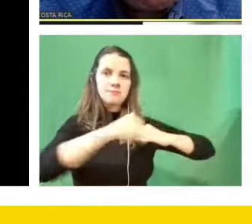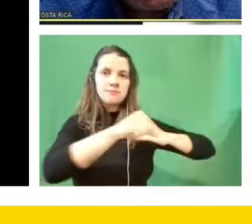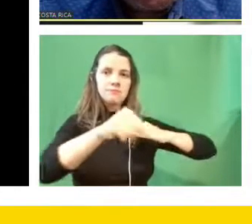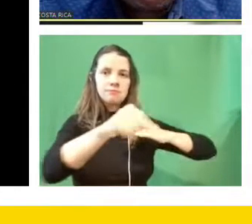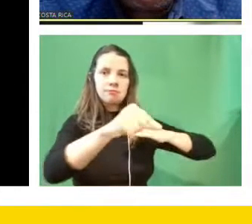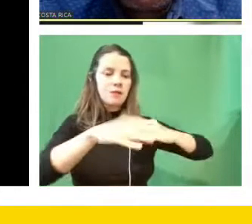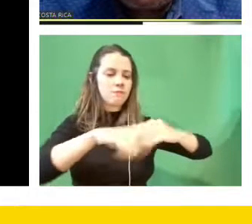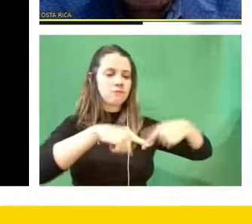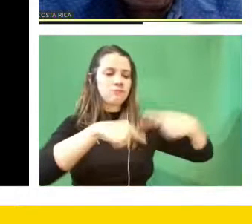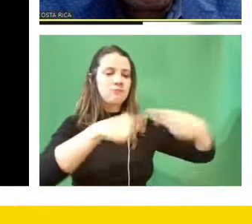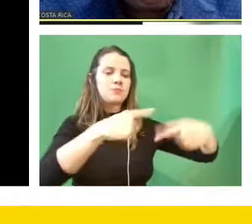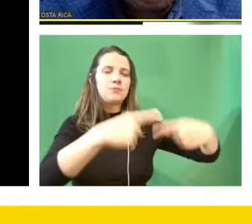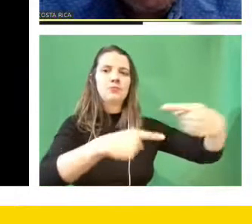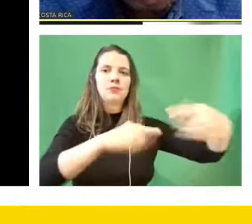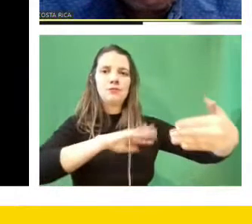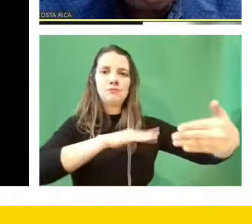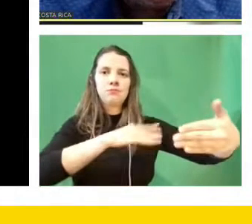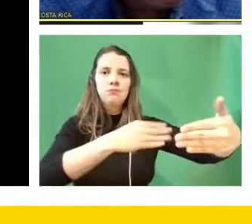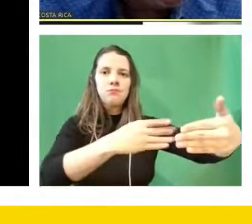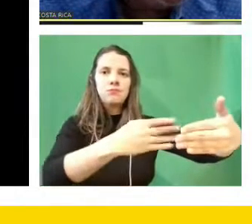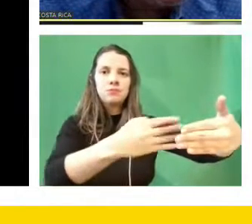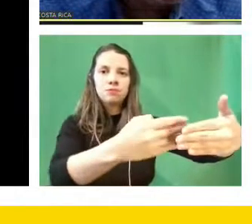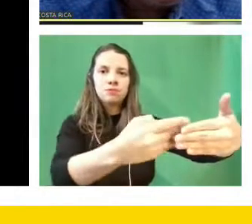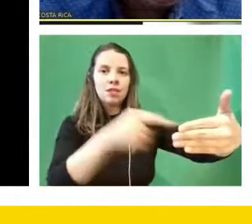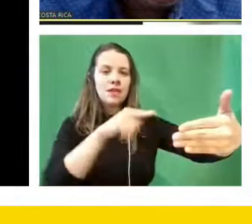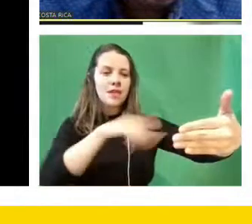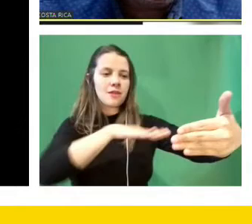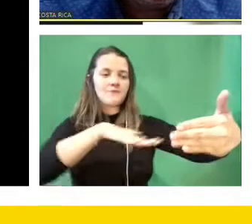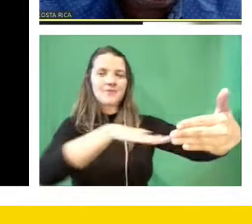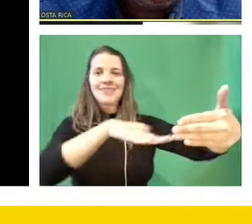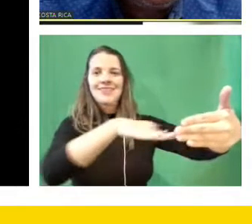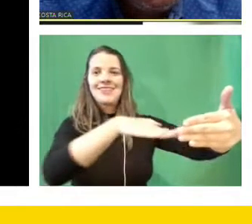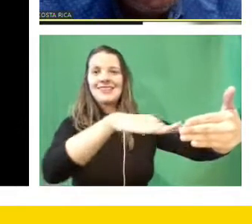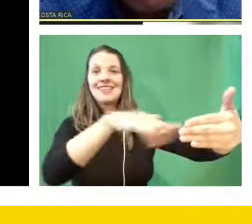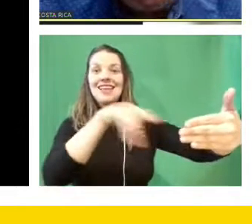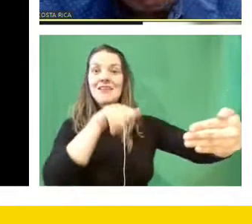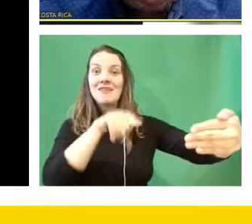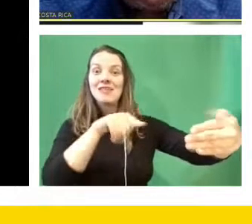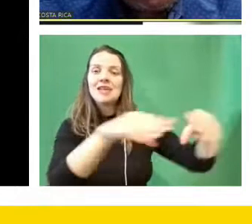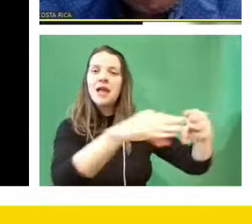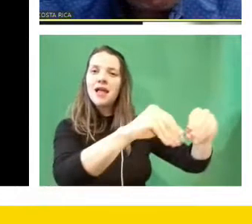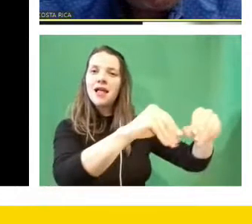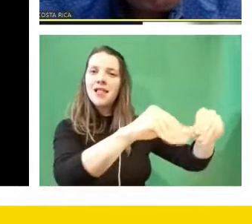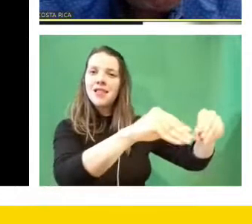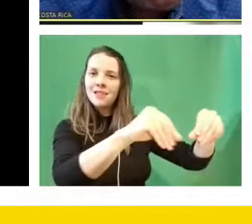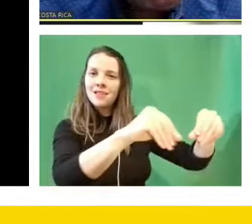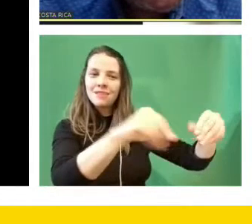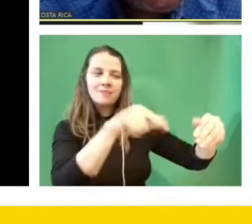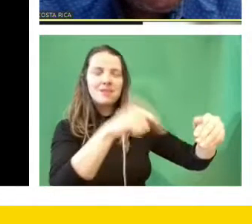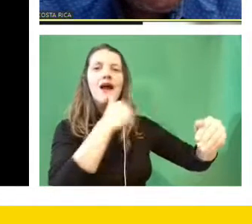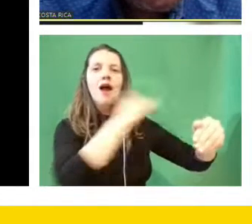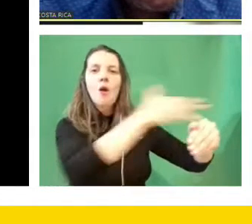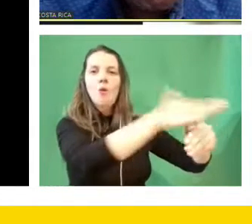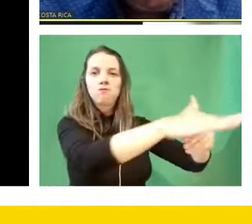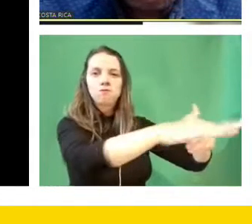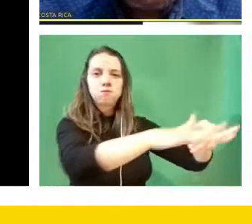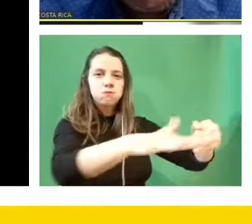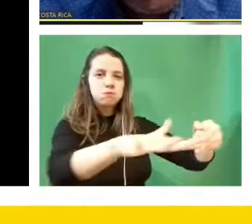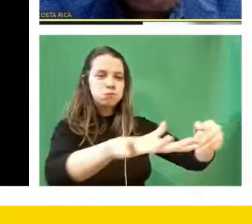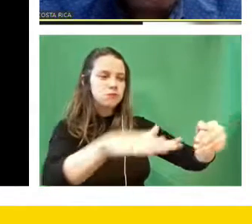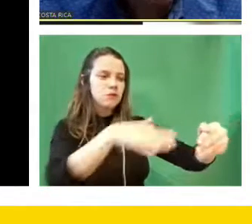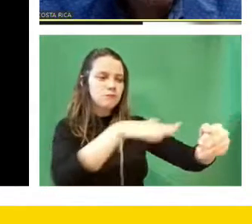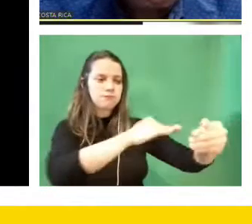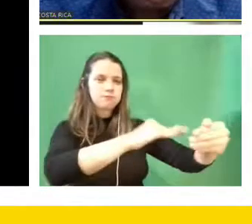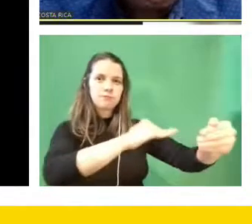puedan llegar a los diferentes puntos de la playa, y ustedes pueden ver en esta galería de fotografías el día donde se arma la pasarela, y es una de